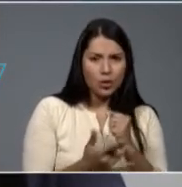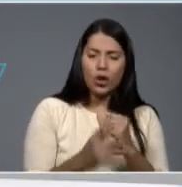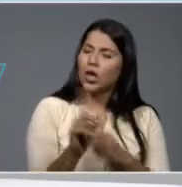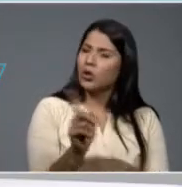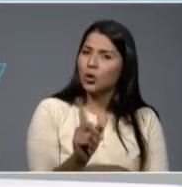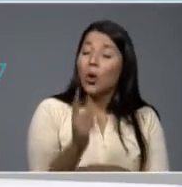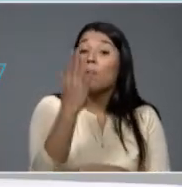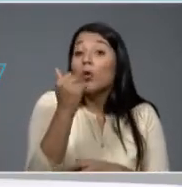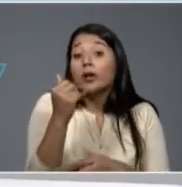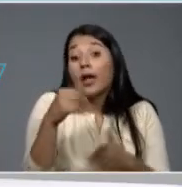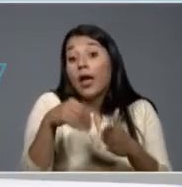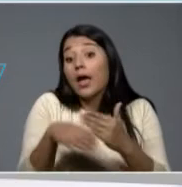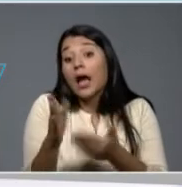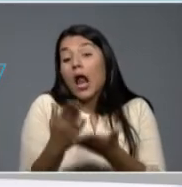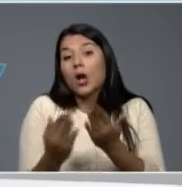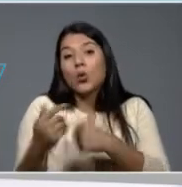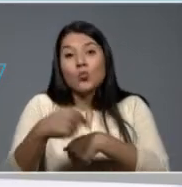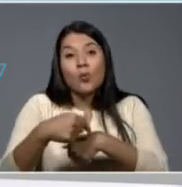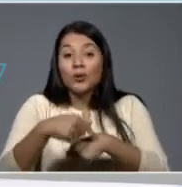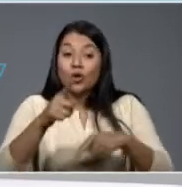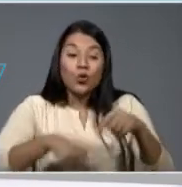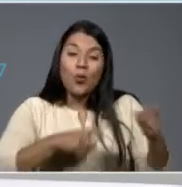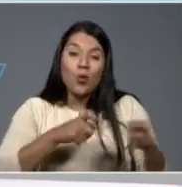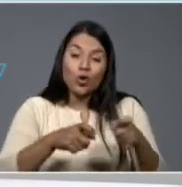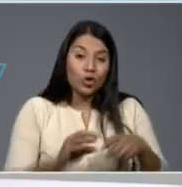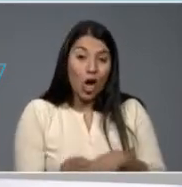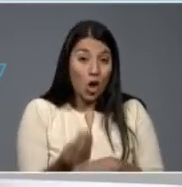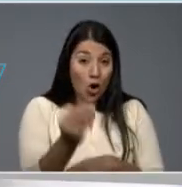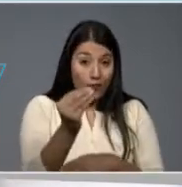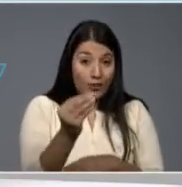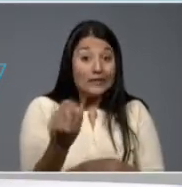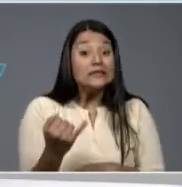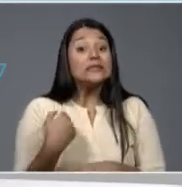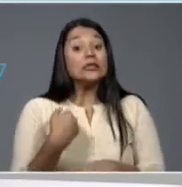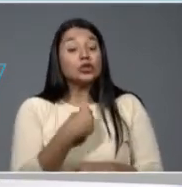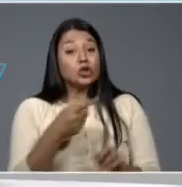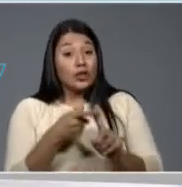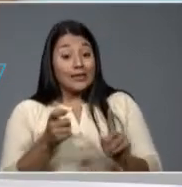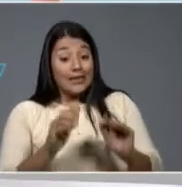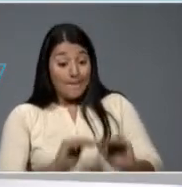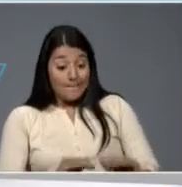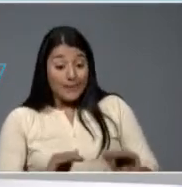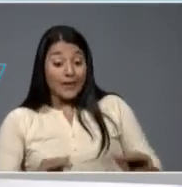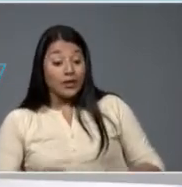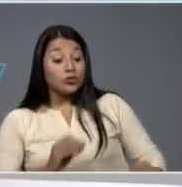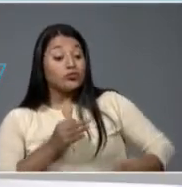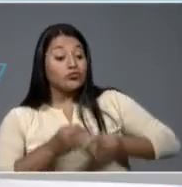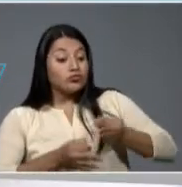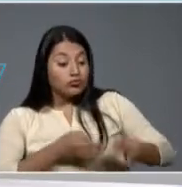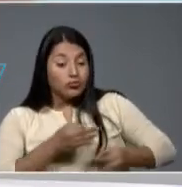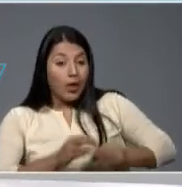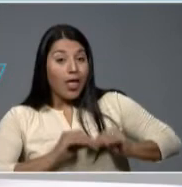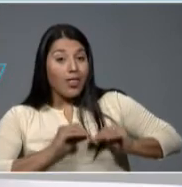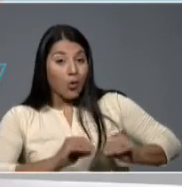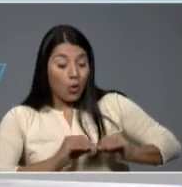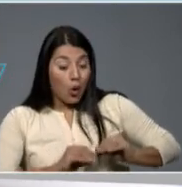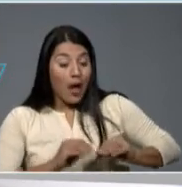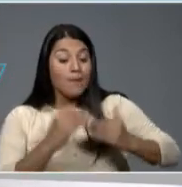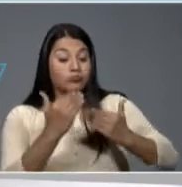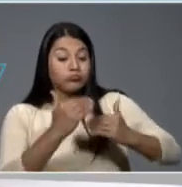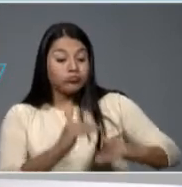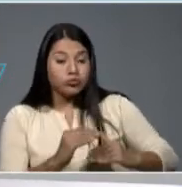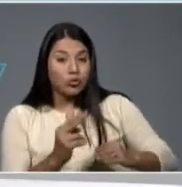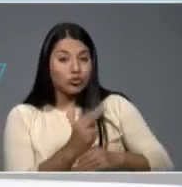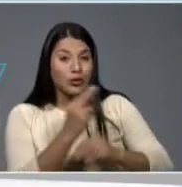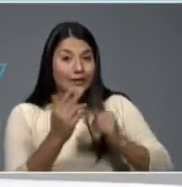en el que no vamos a poder controlar a nuestros adolescentes. En cambio, si desde pequeño, en edades tempranas, podemos educar en el uso de la tecnología, advertir, ser